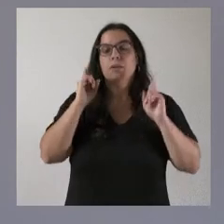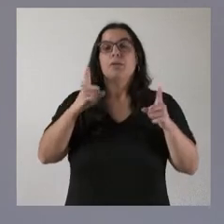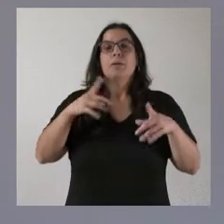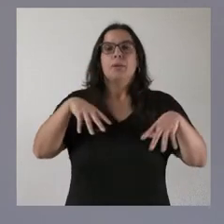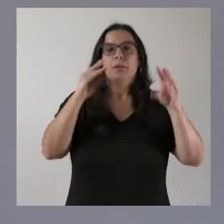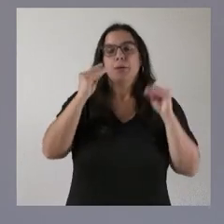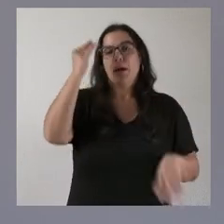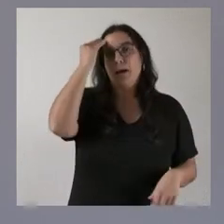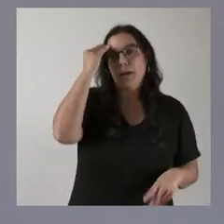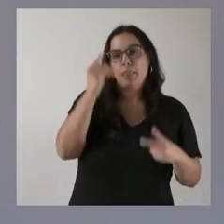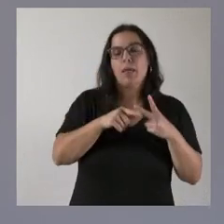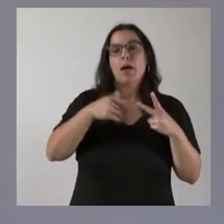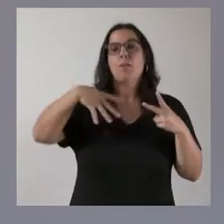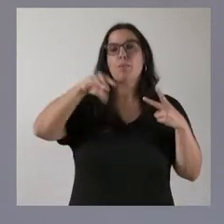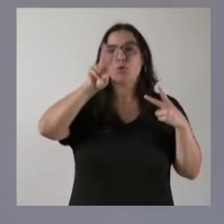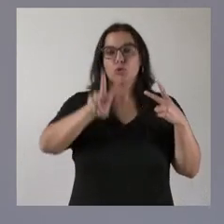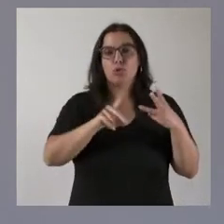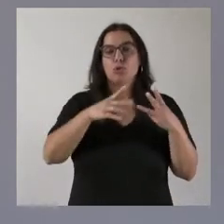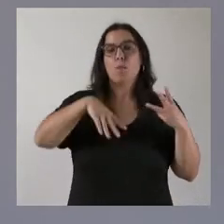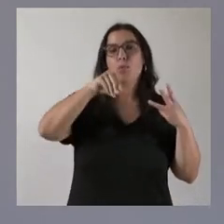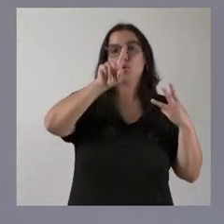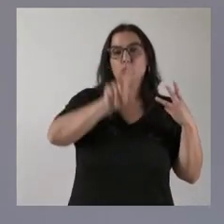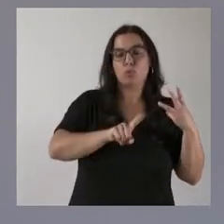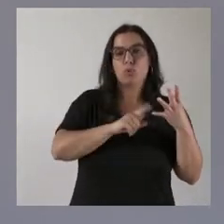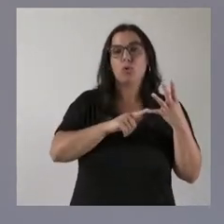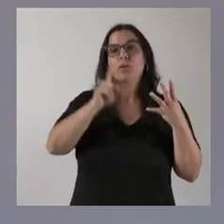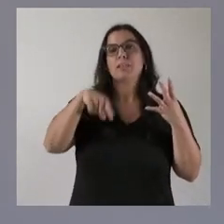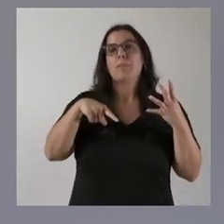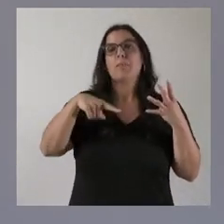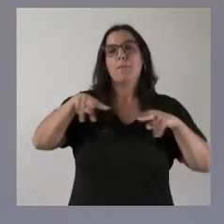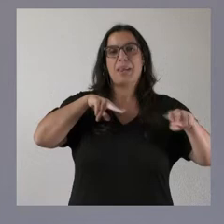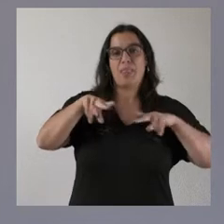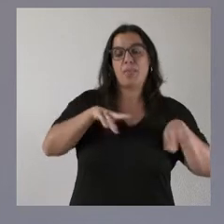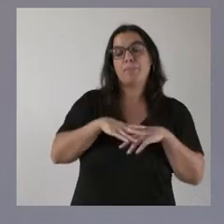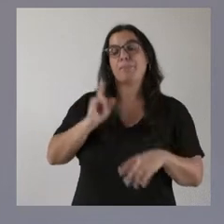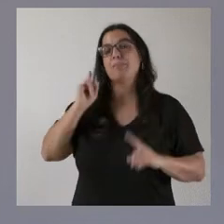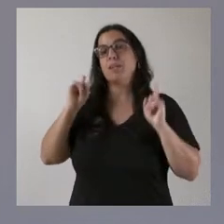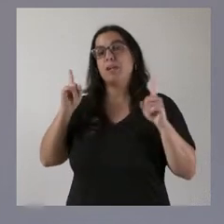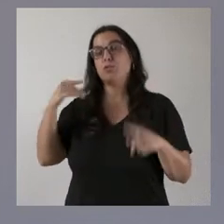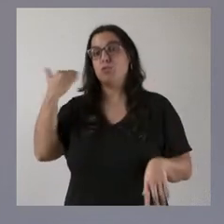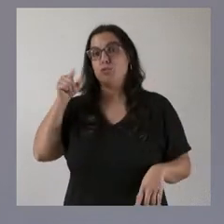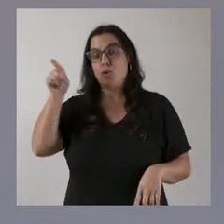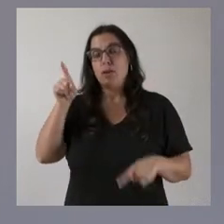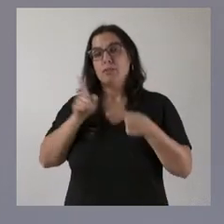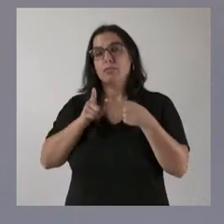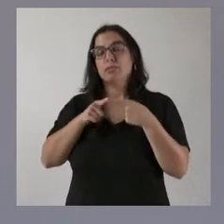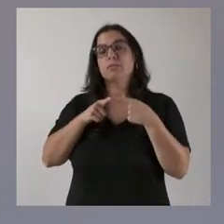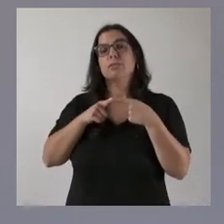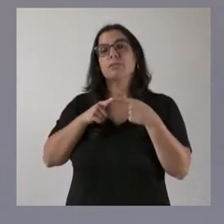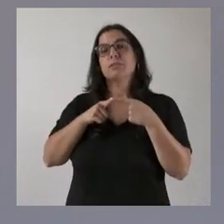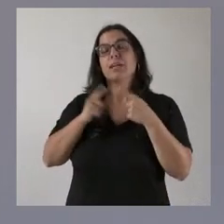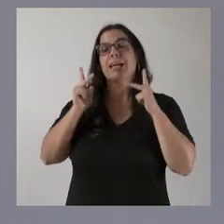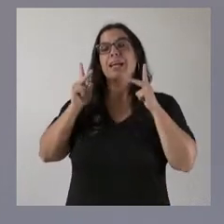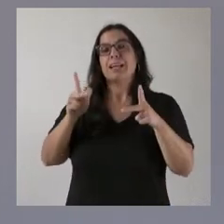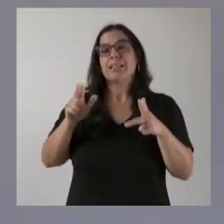de duero de Burgos 2 de Burgos 1 Cortes y de Miranda de ebro y en el caso de Soria hablamos de la